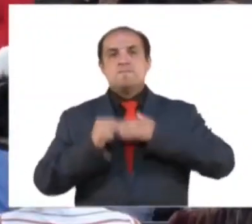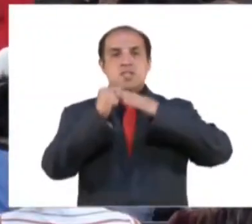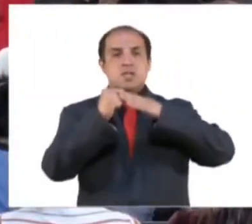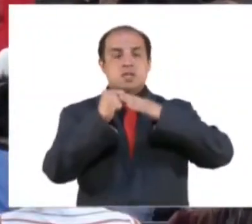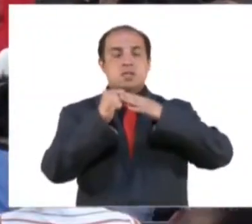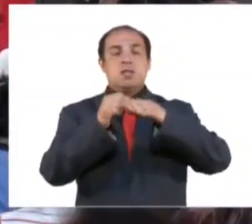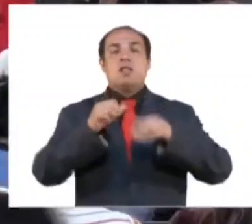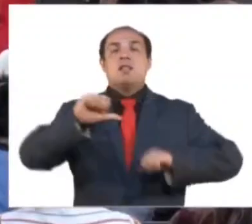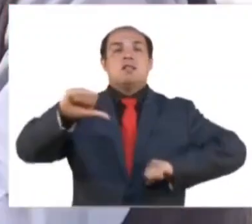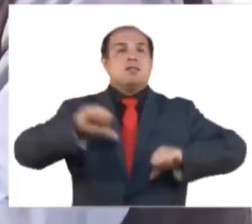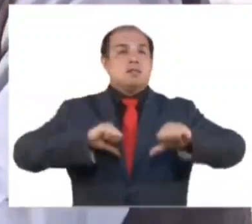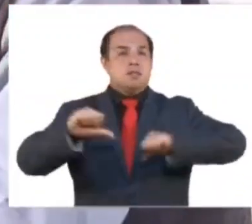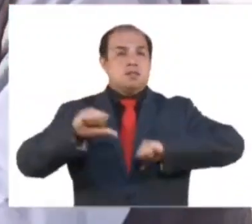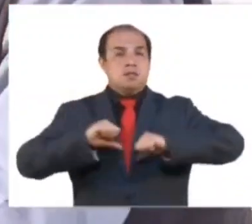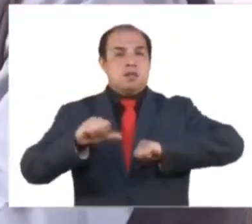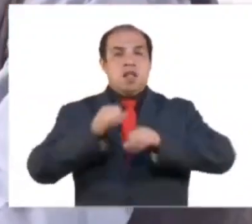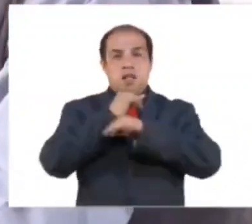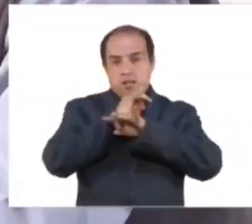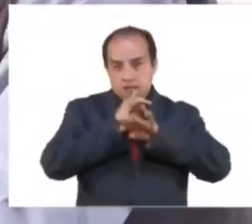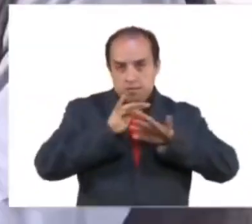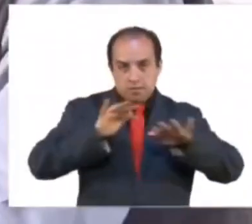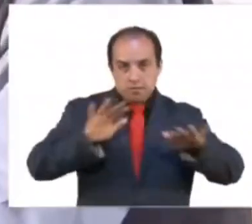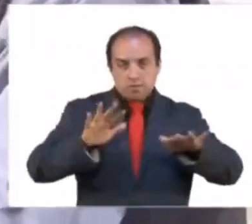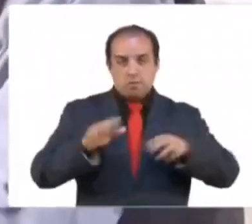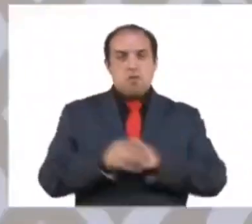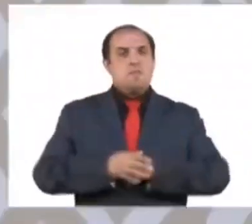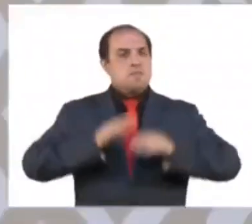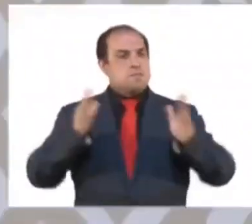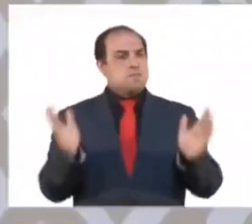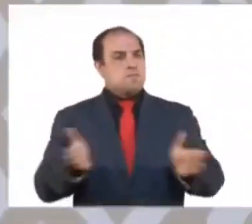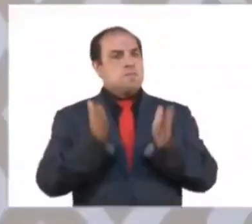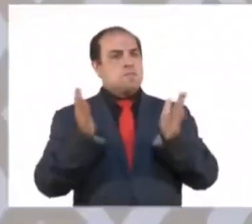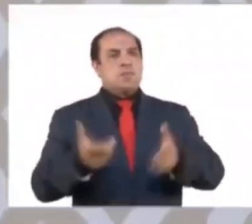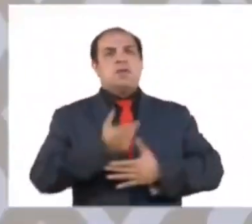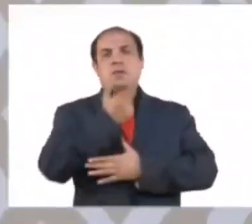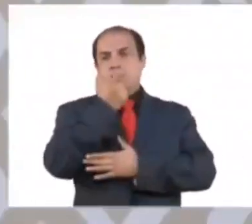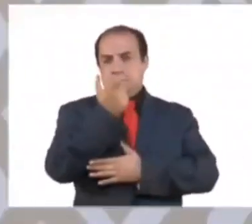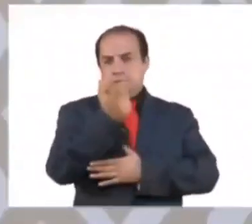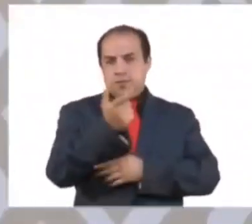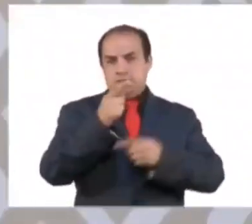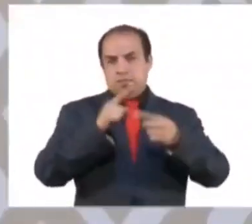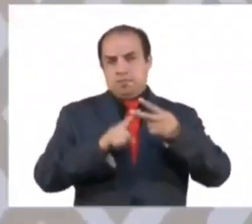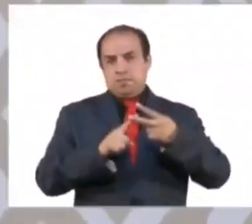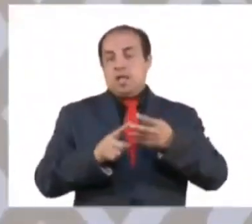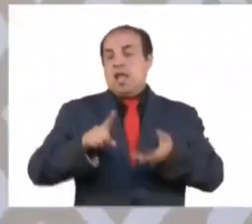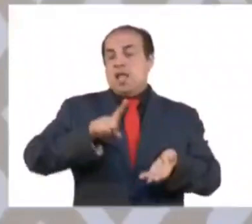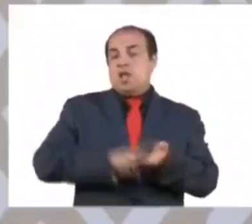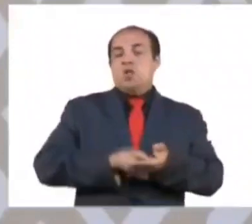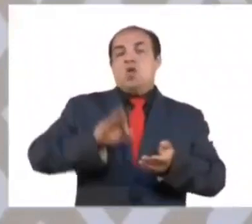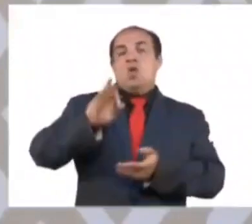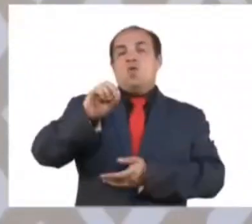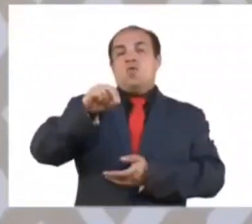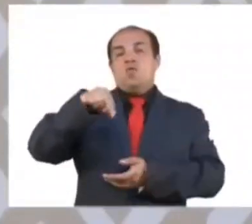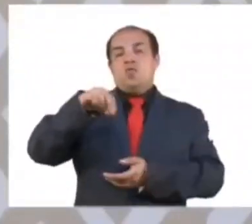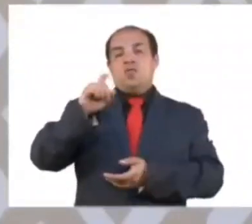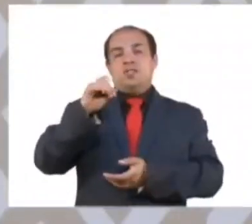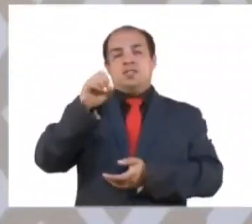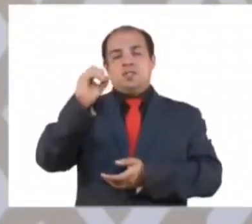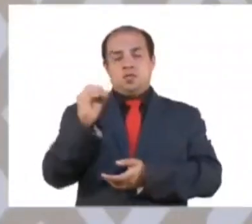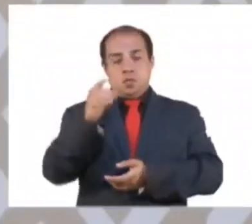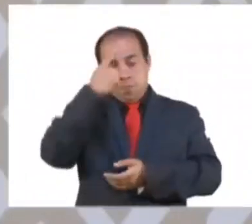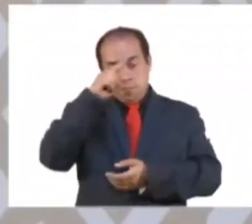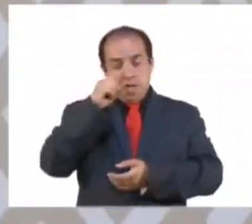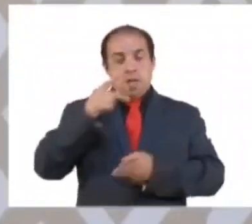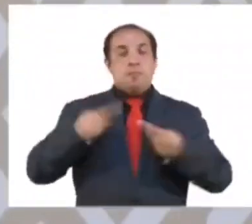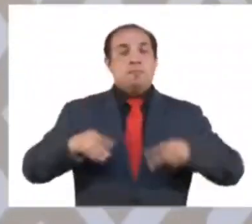la actividad de promoción, el impulso económico del Fondeso para los habitantes